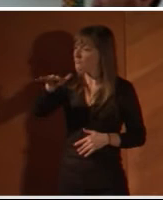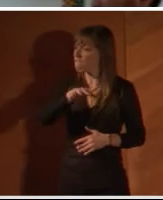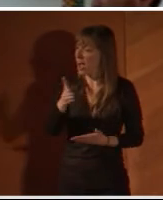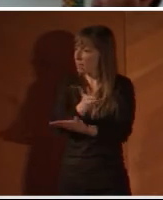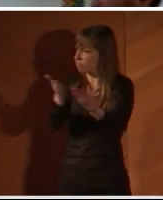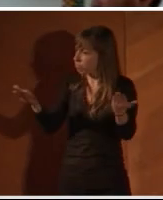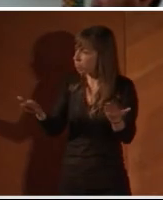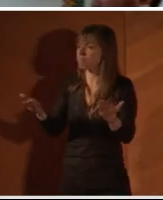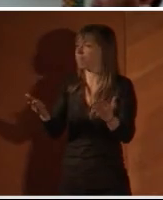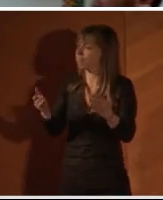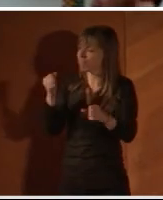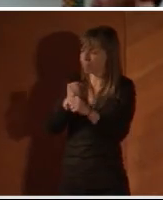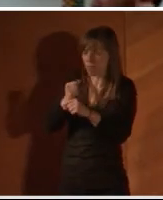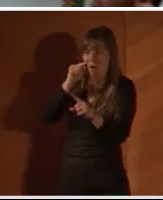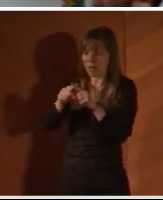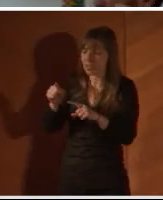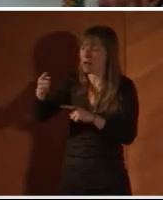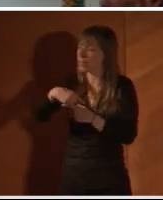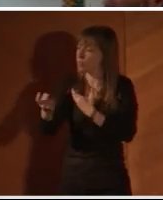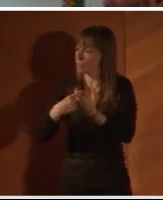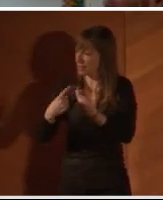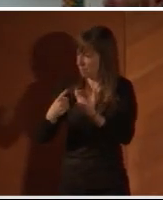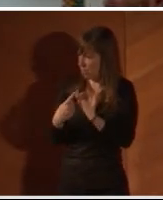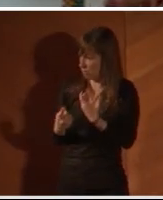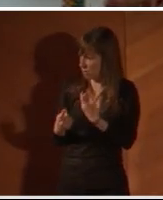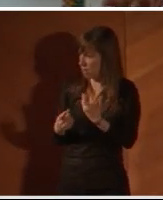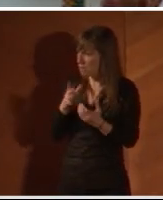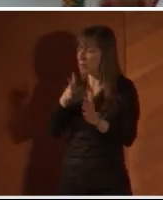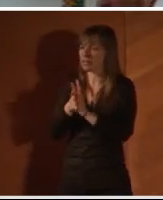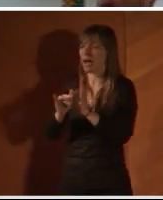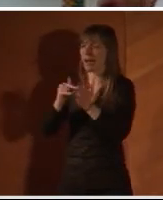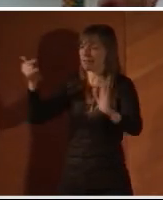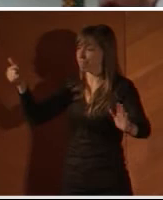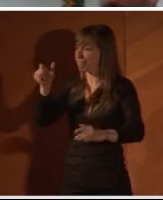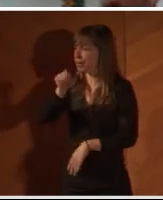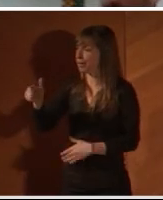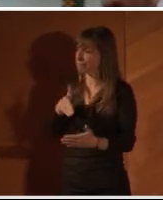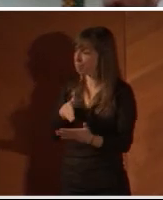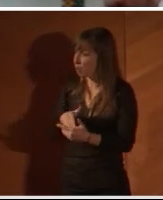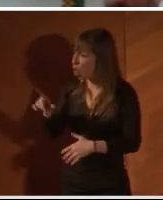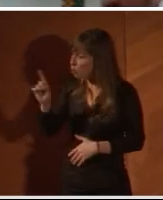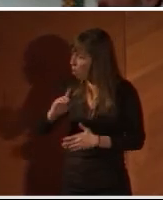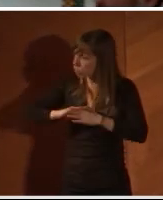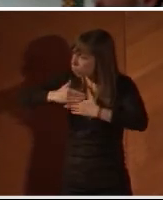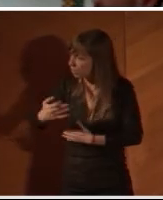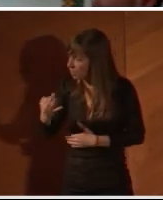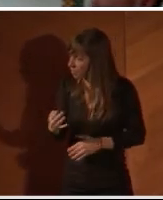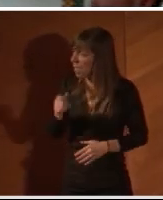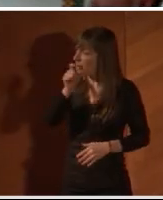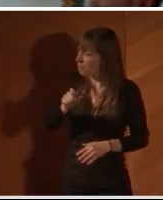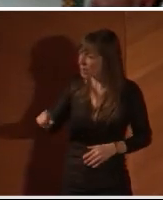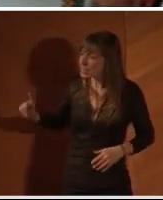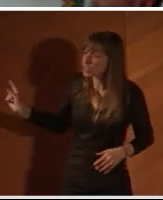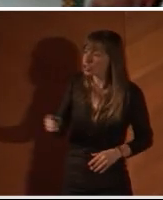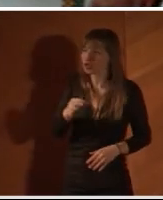educación para la participación, para que el acceso a las nuevas tecnologías no suponga una barrera para nadie, Todas somos ciudadanas y tenemos derecho a